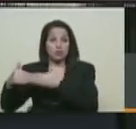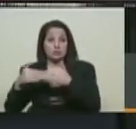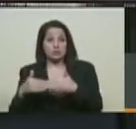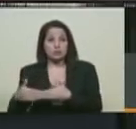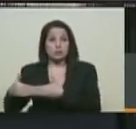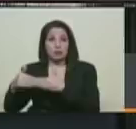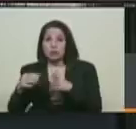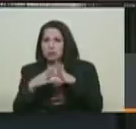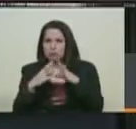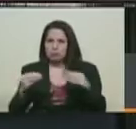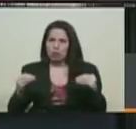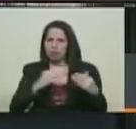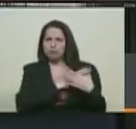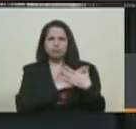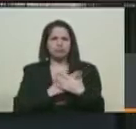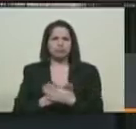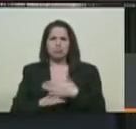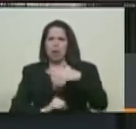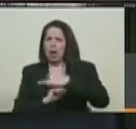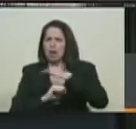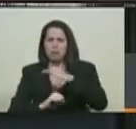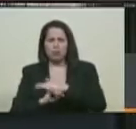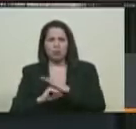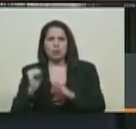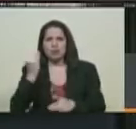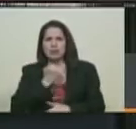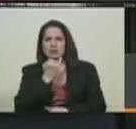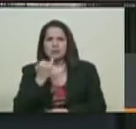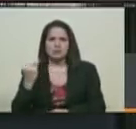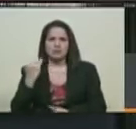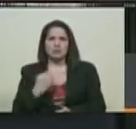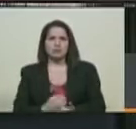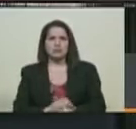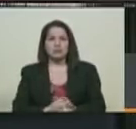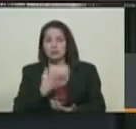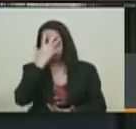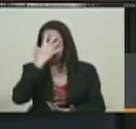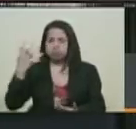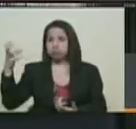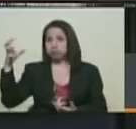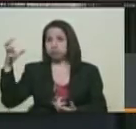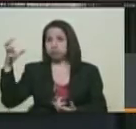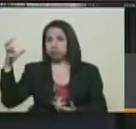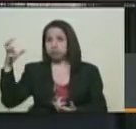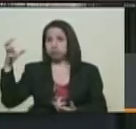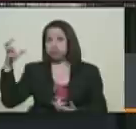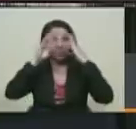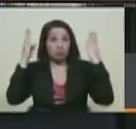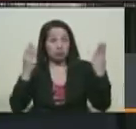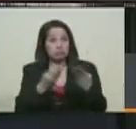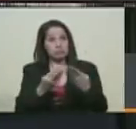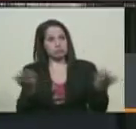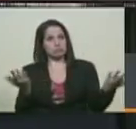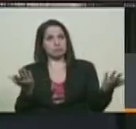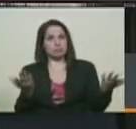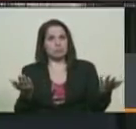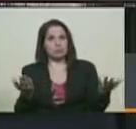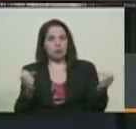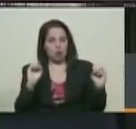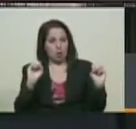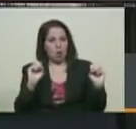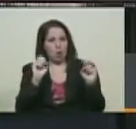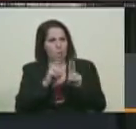Toda nuestra solidaridad con Irán. Se quitó la máscara del imperio. Voy a votar en la Asamblea General de la ONU.